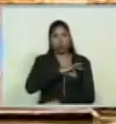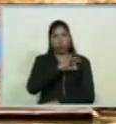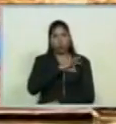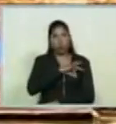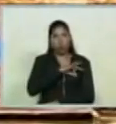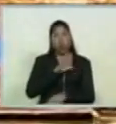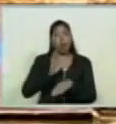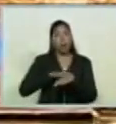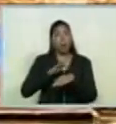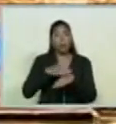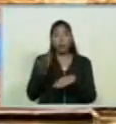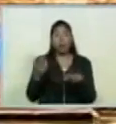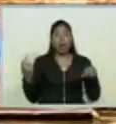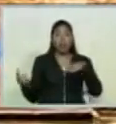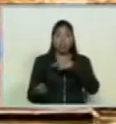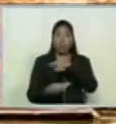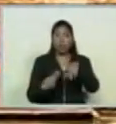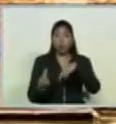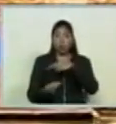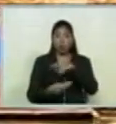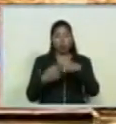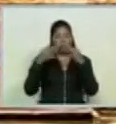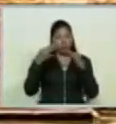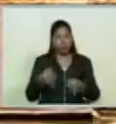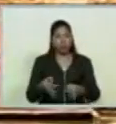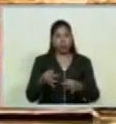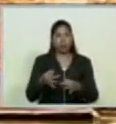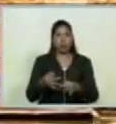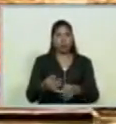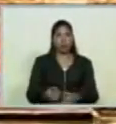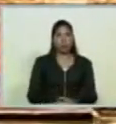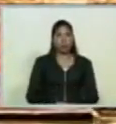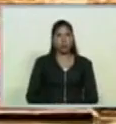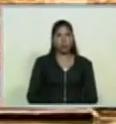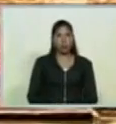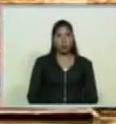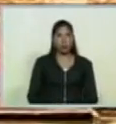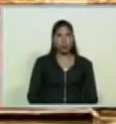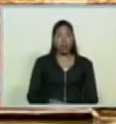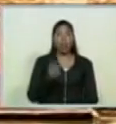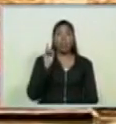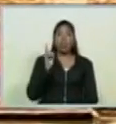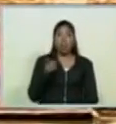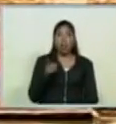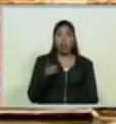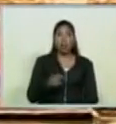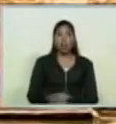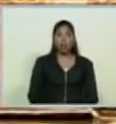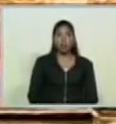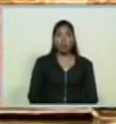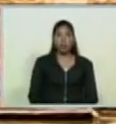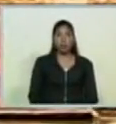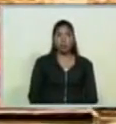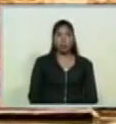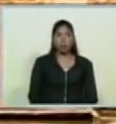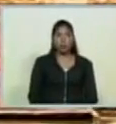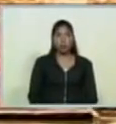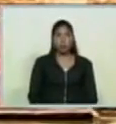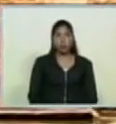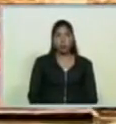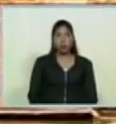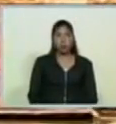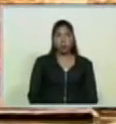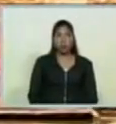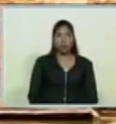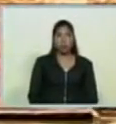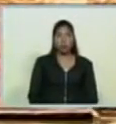Porque una revolución socialista, verdaderamente socialista, debe tener como protagonista de cada plan,